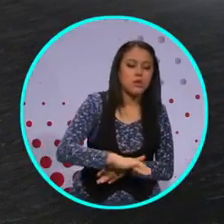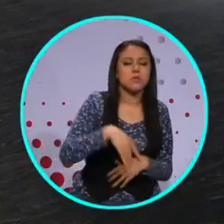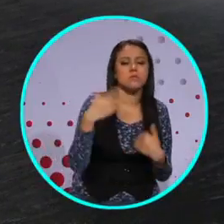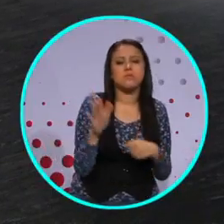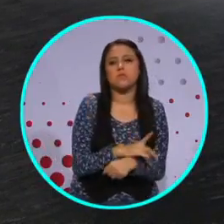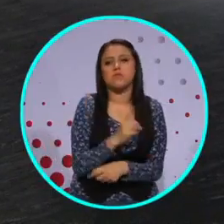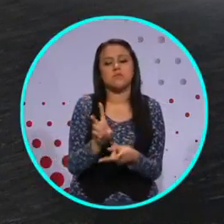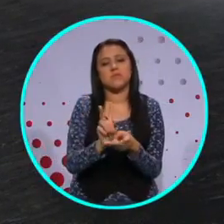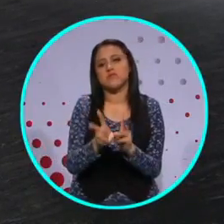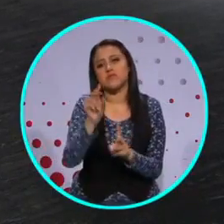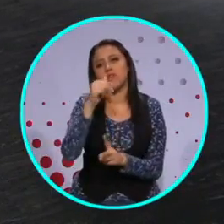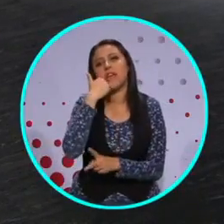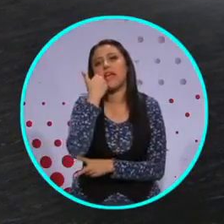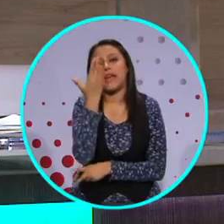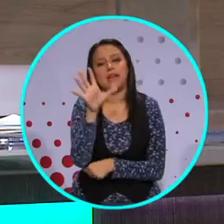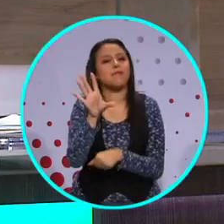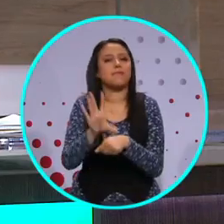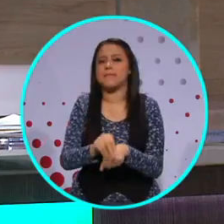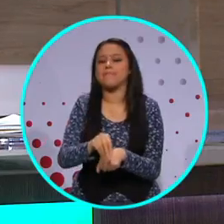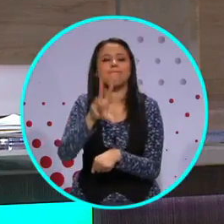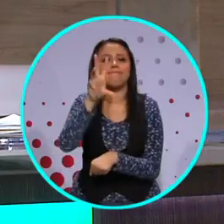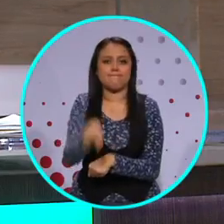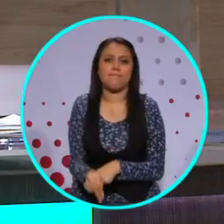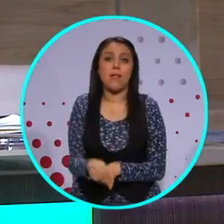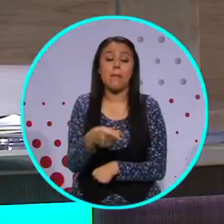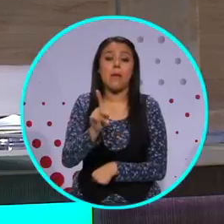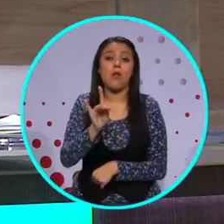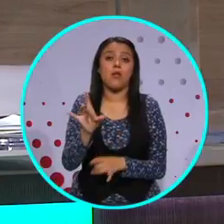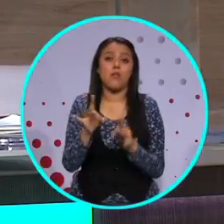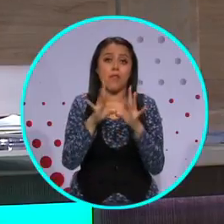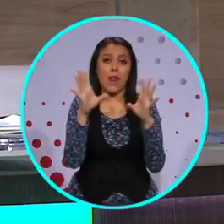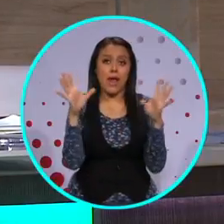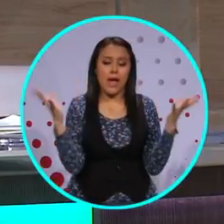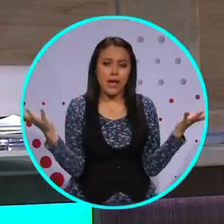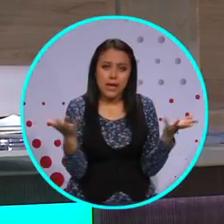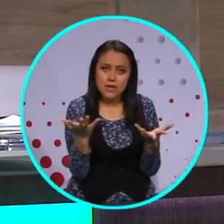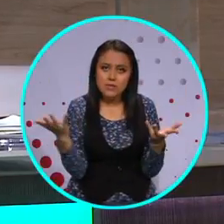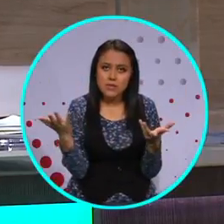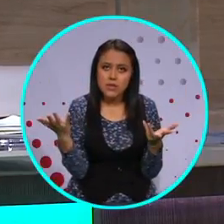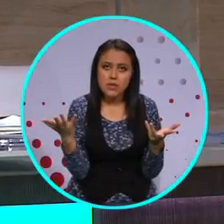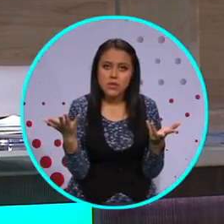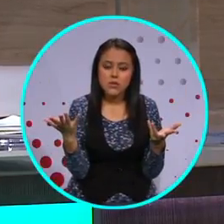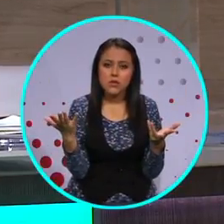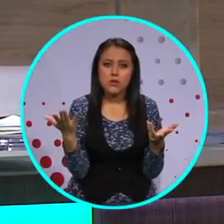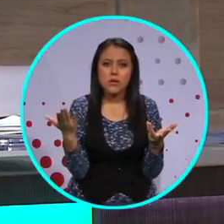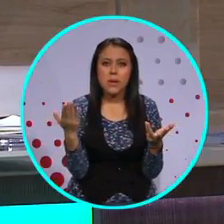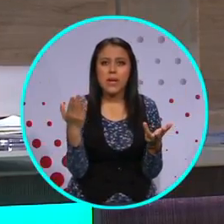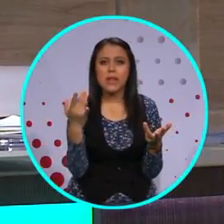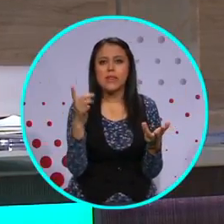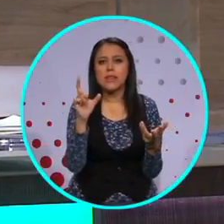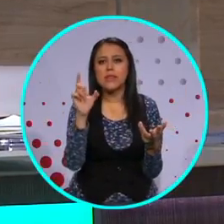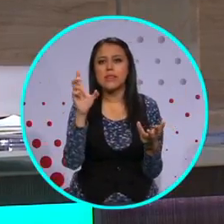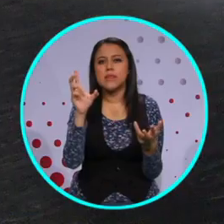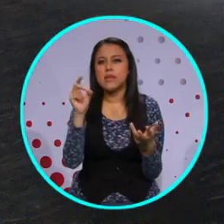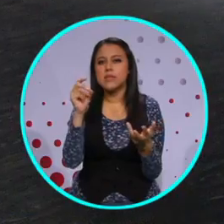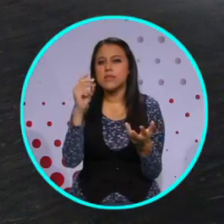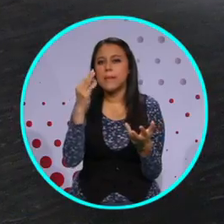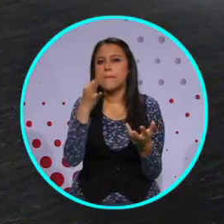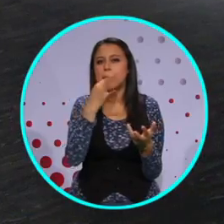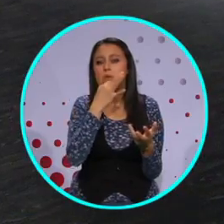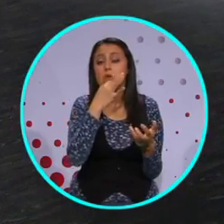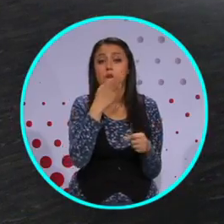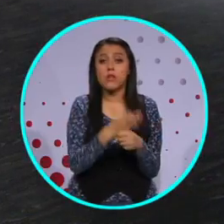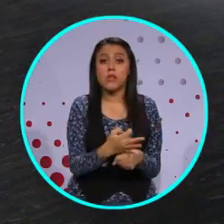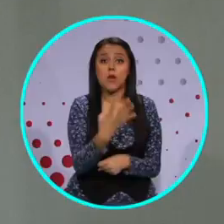no lo permitía de repente la decisión la obra que se tardaba en cruzar eso media hora estás en